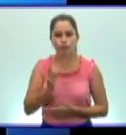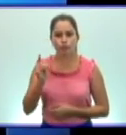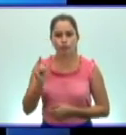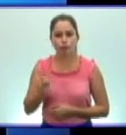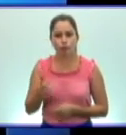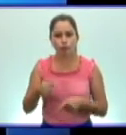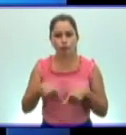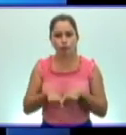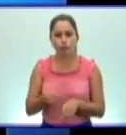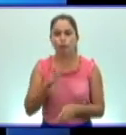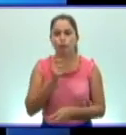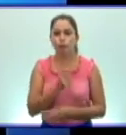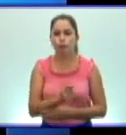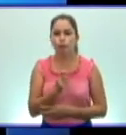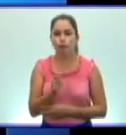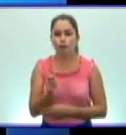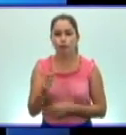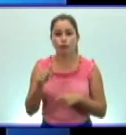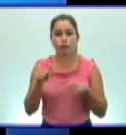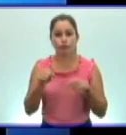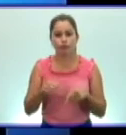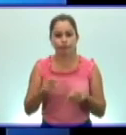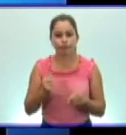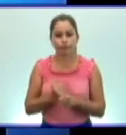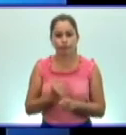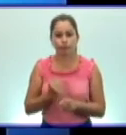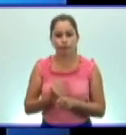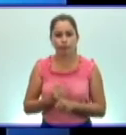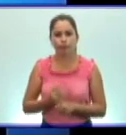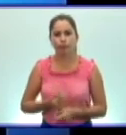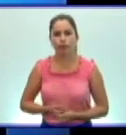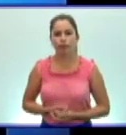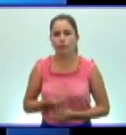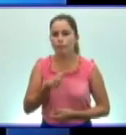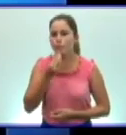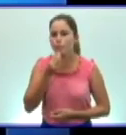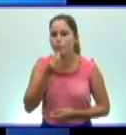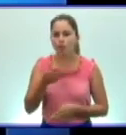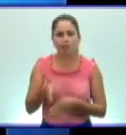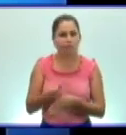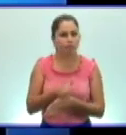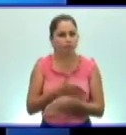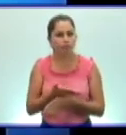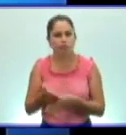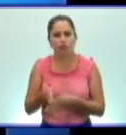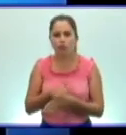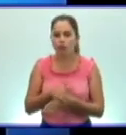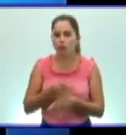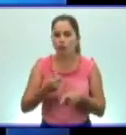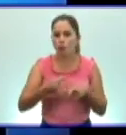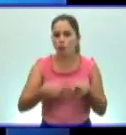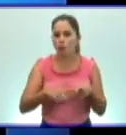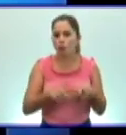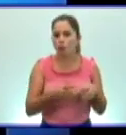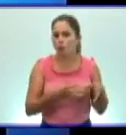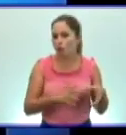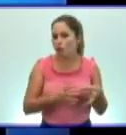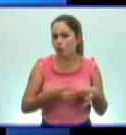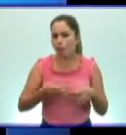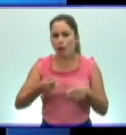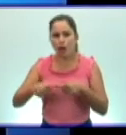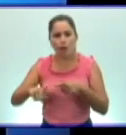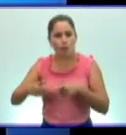con sus profesores, pues estos algoritmos de trabajo pues pueden variarse, puede hacerse por una vía, por otra, pueden